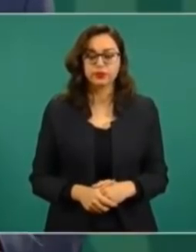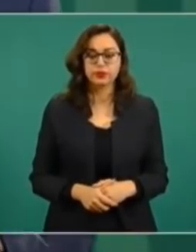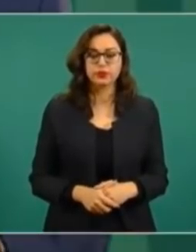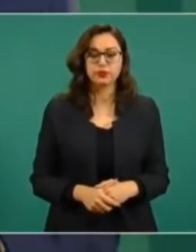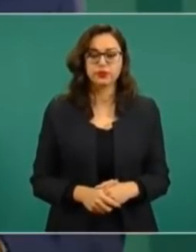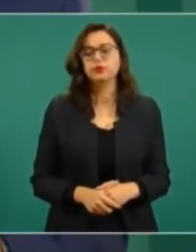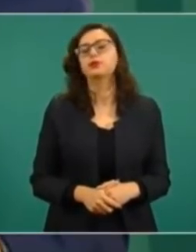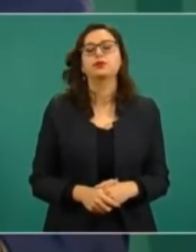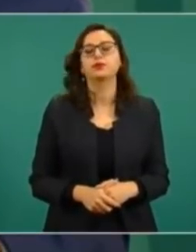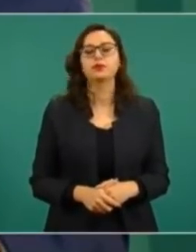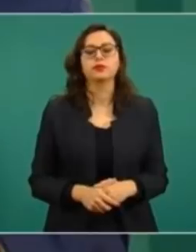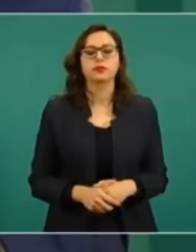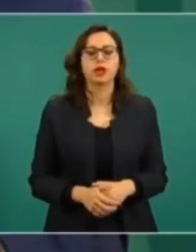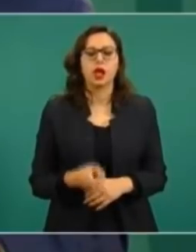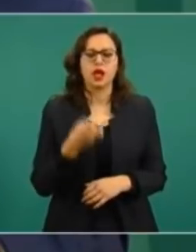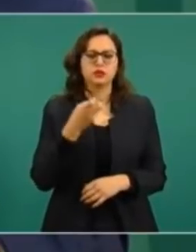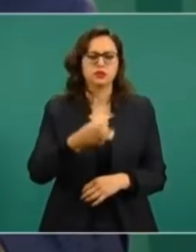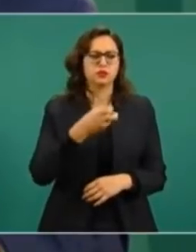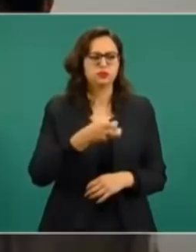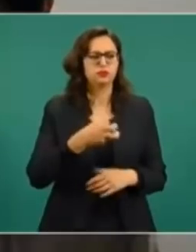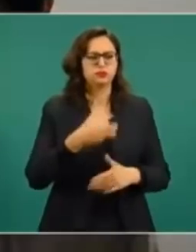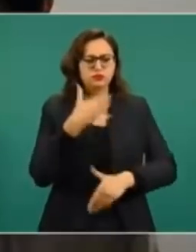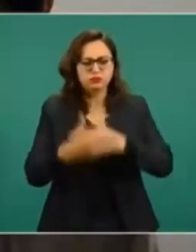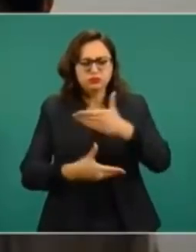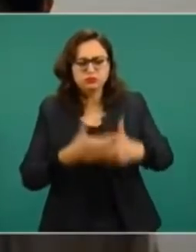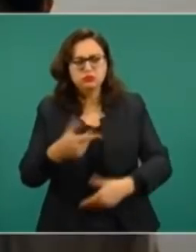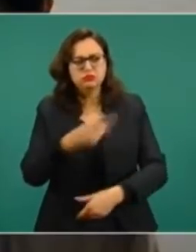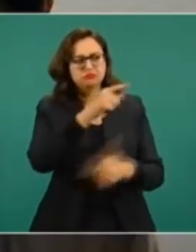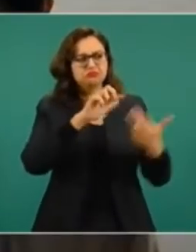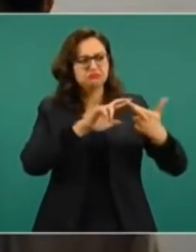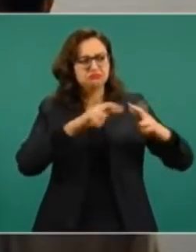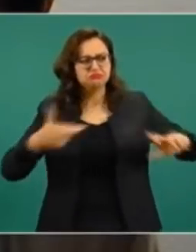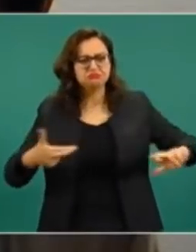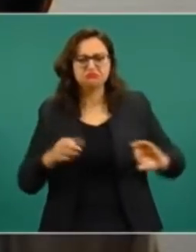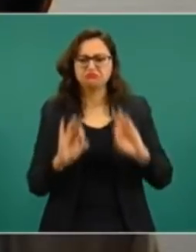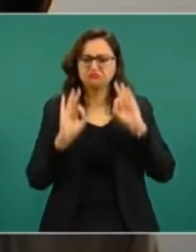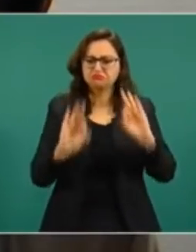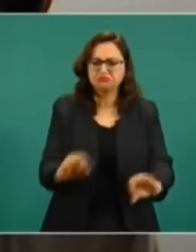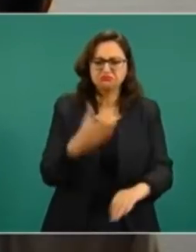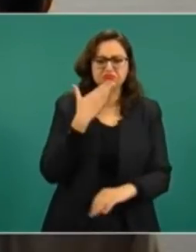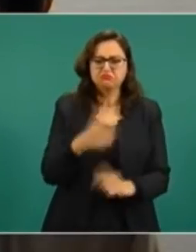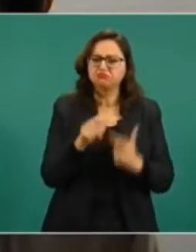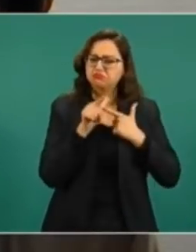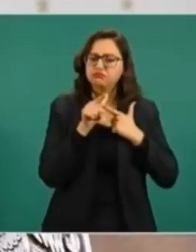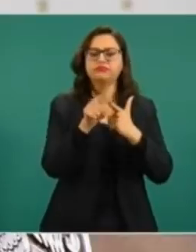nosotros vamos a seguir manteniendo una muy buena relación y son, repito,